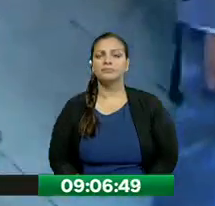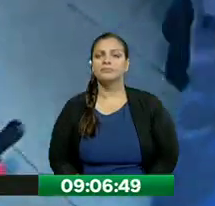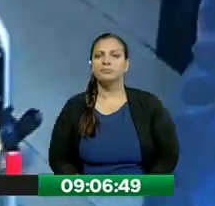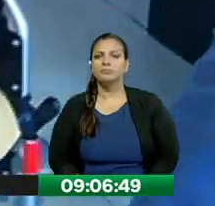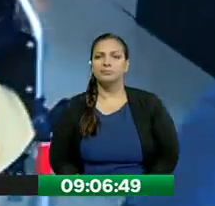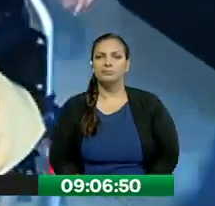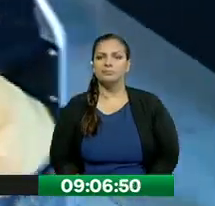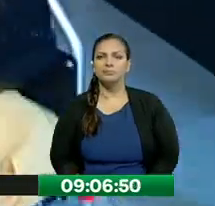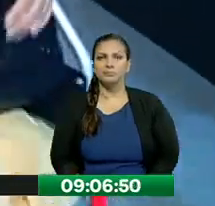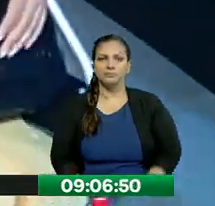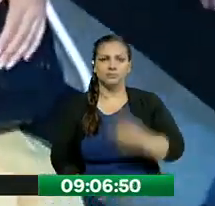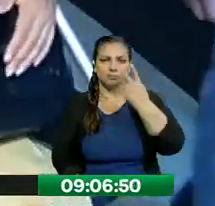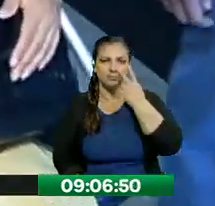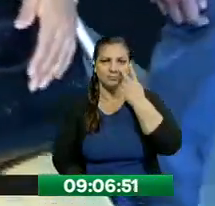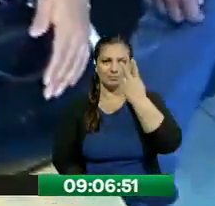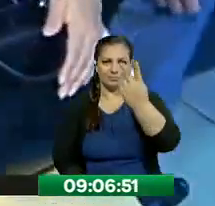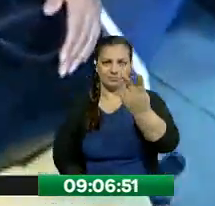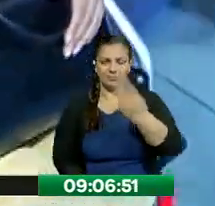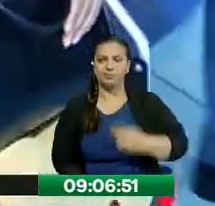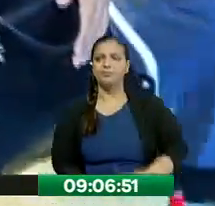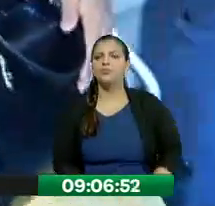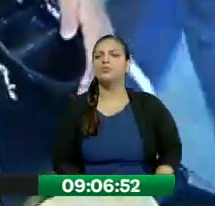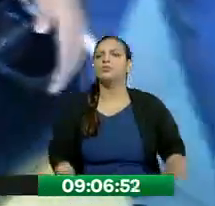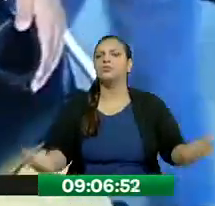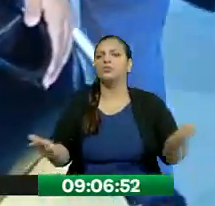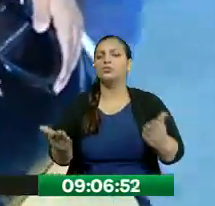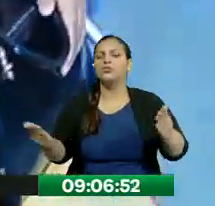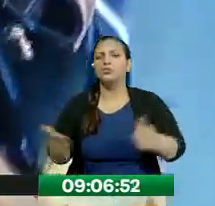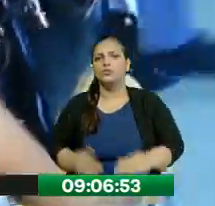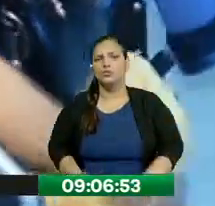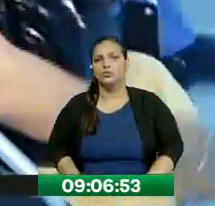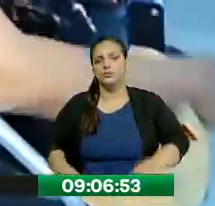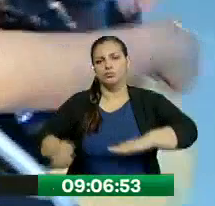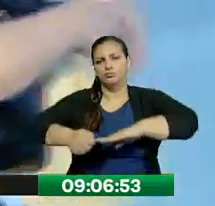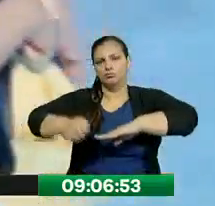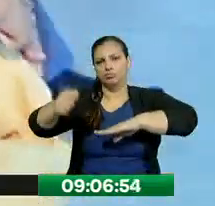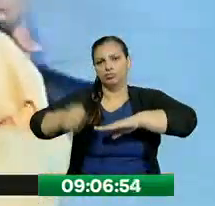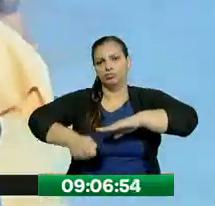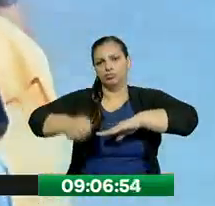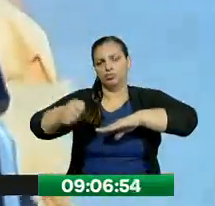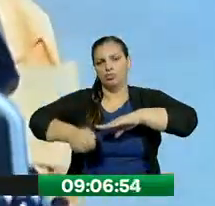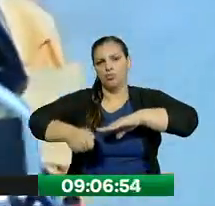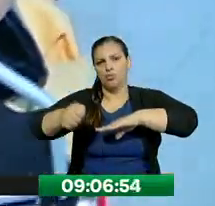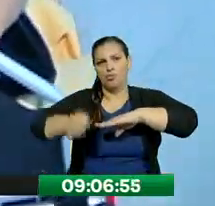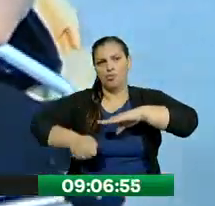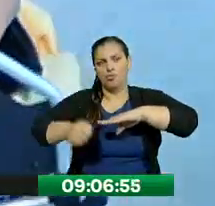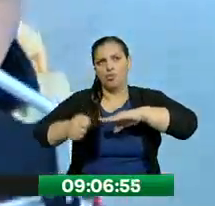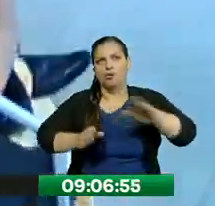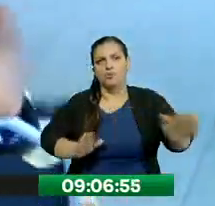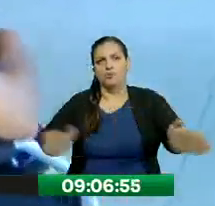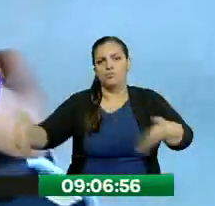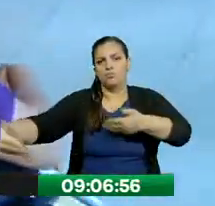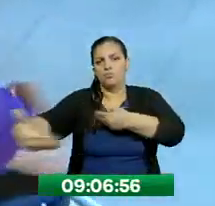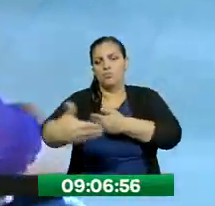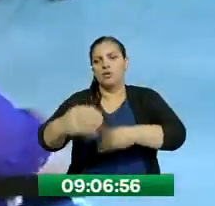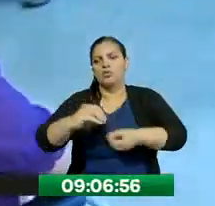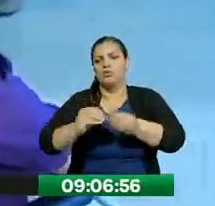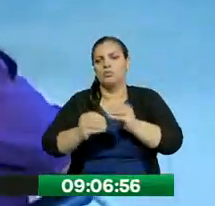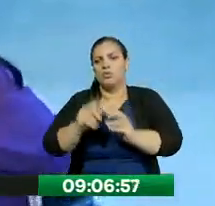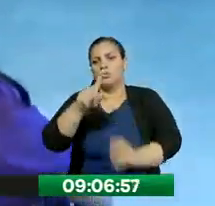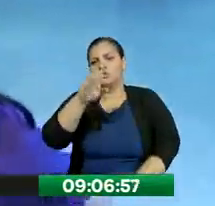Acudieron puntuales a la cita que se llevó a cabo en la sala 107 de la Corte Provincial de Justicia. La principal afectada se